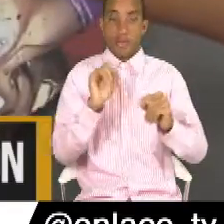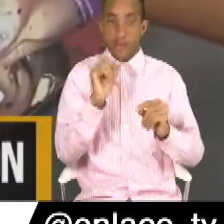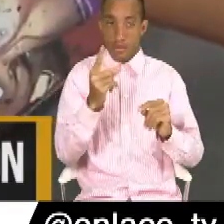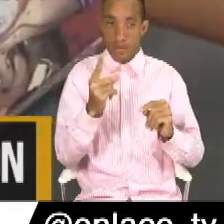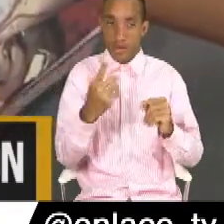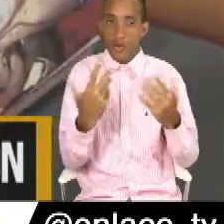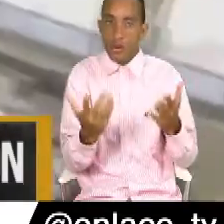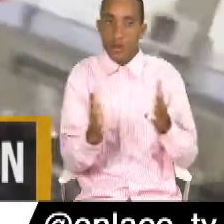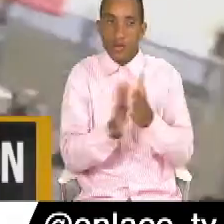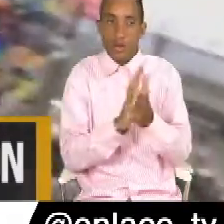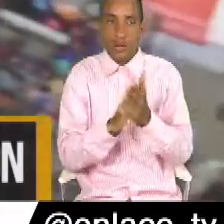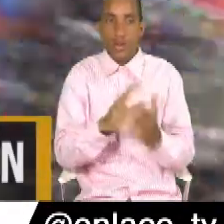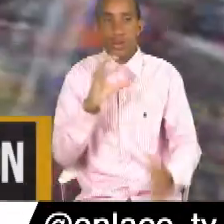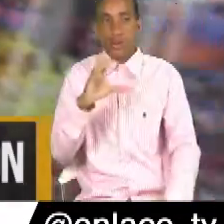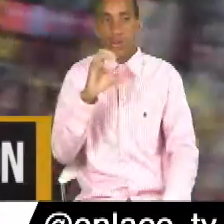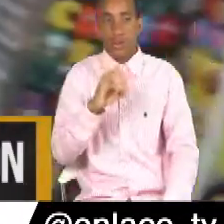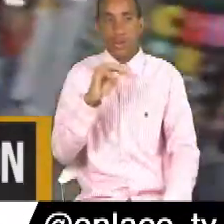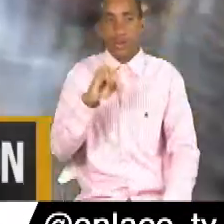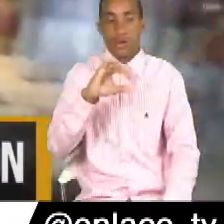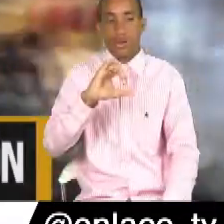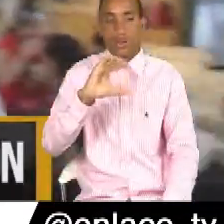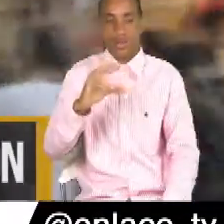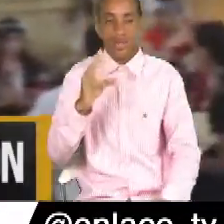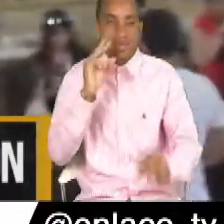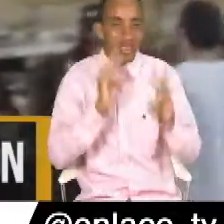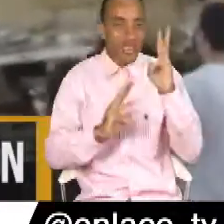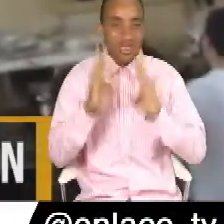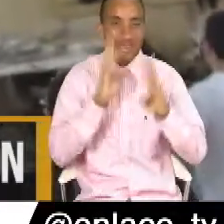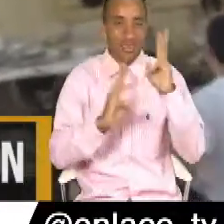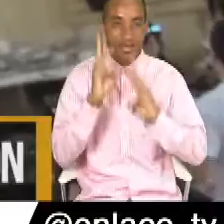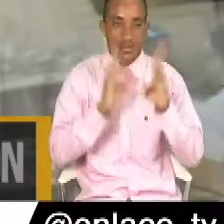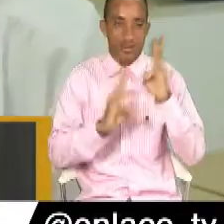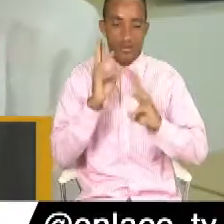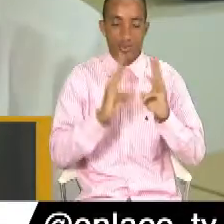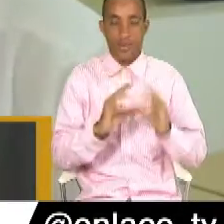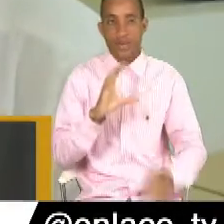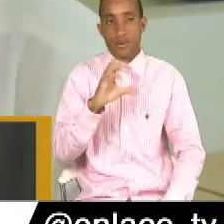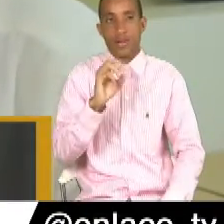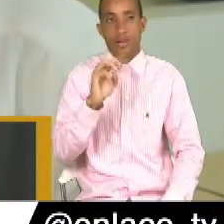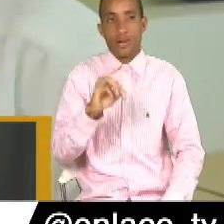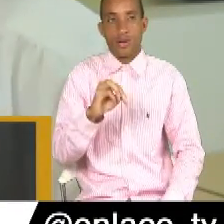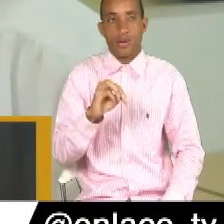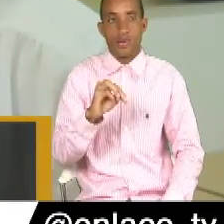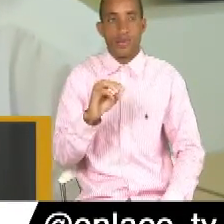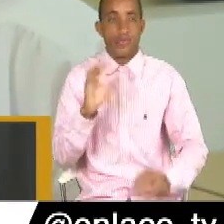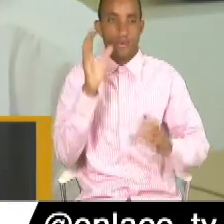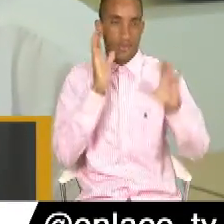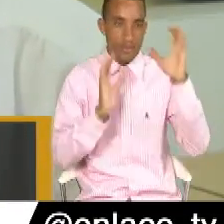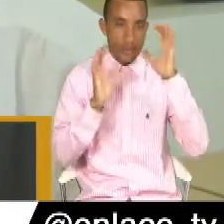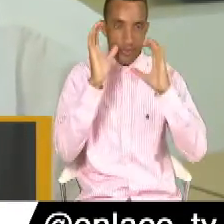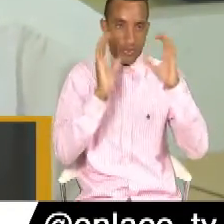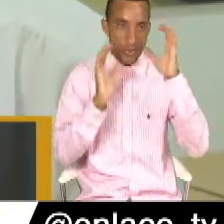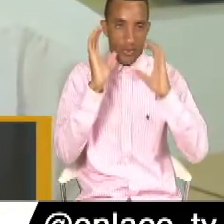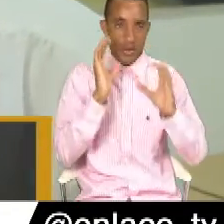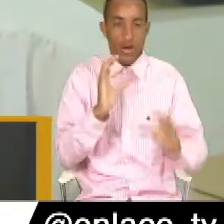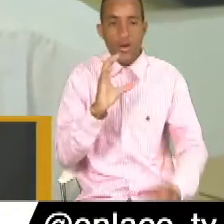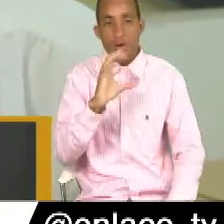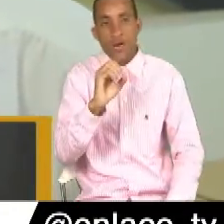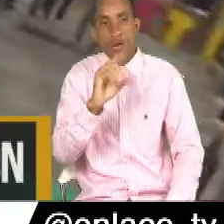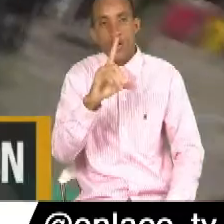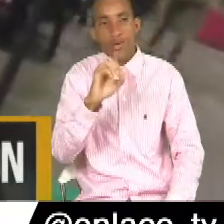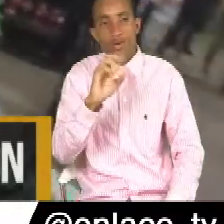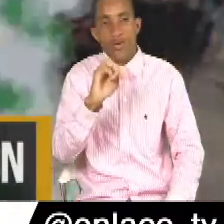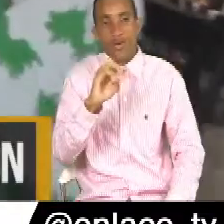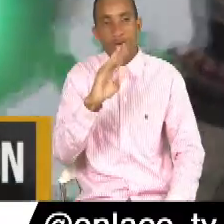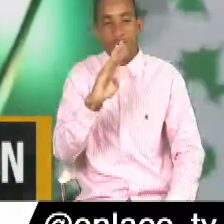de Comic-Con 2017 recientemente cumplido en Plaza Mayor en la ciudad de Medellín. Comic-Con Colombia, que se realizó en la ciudad de